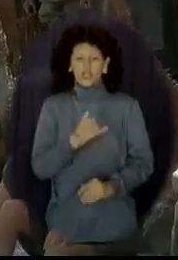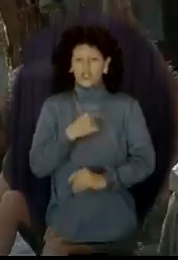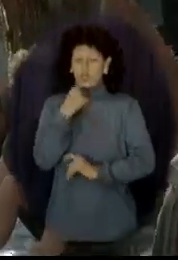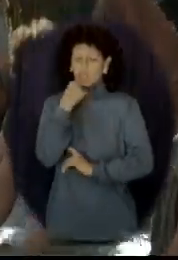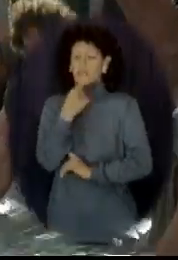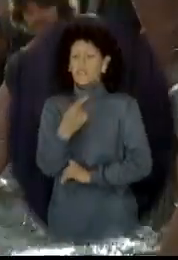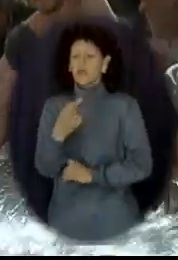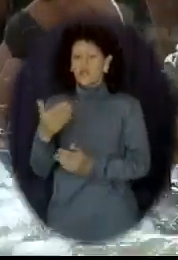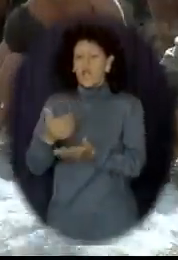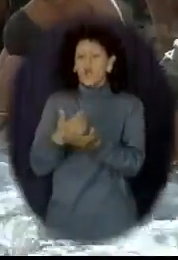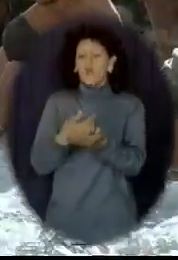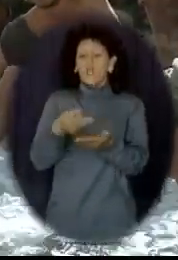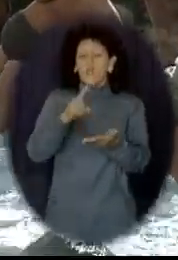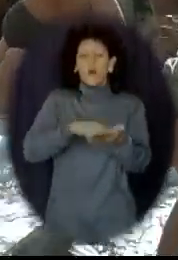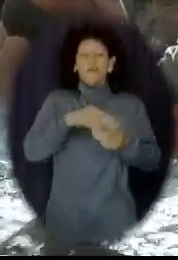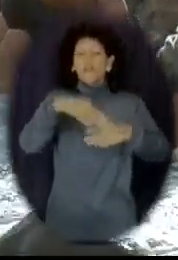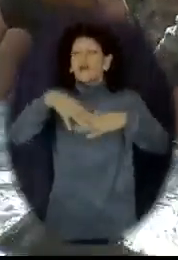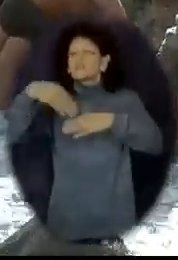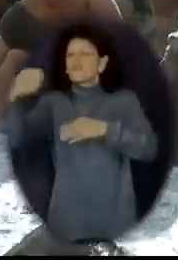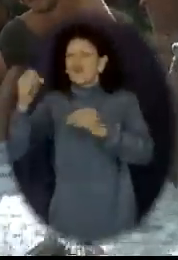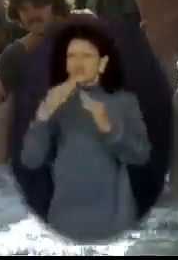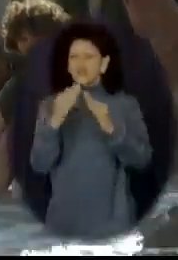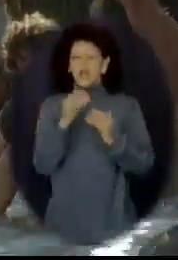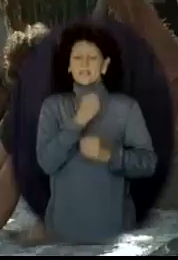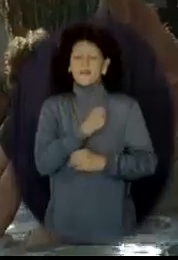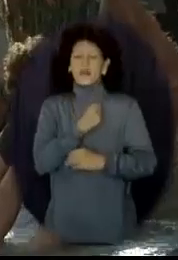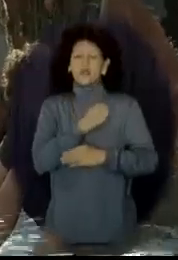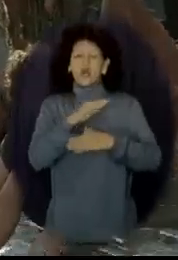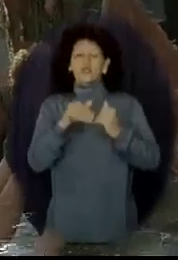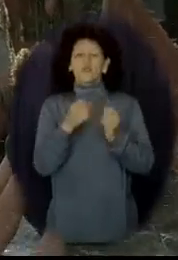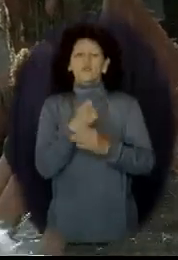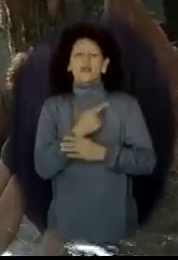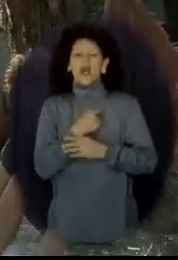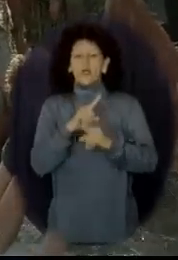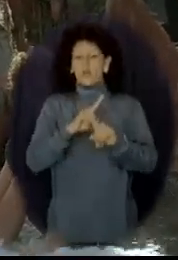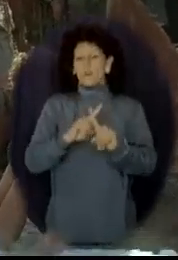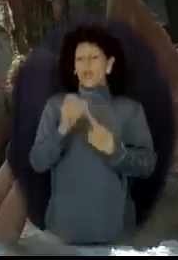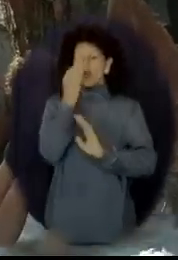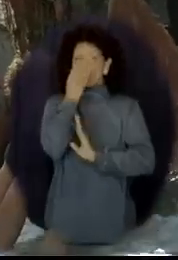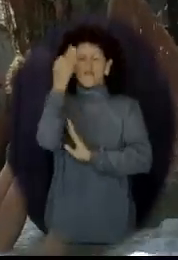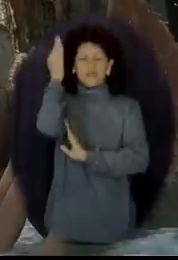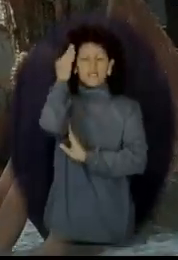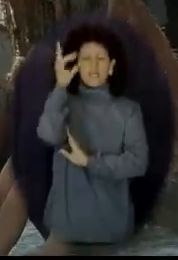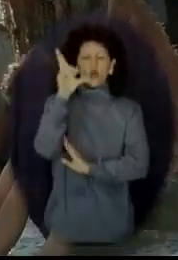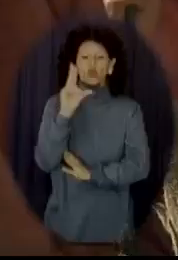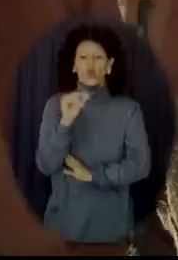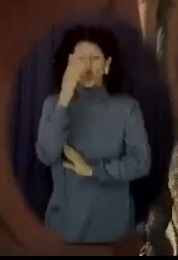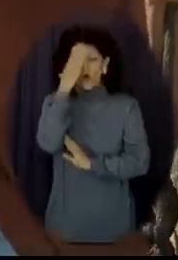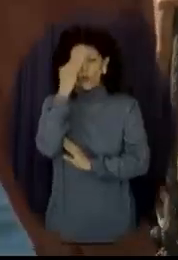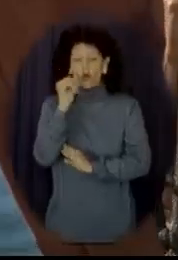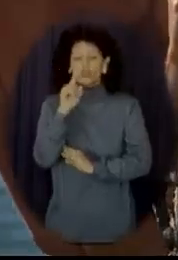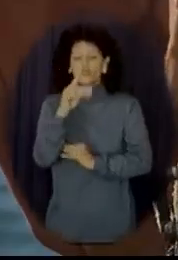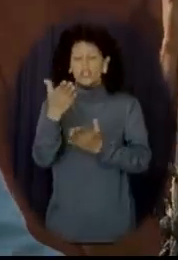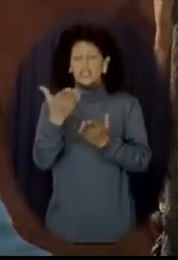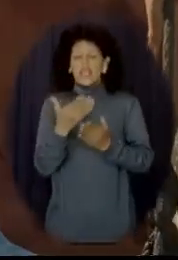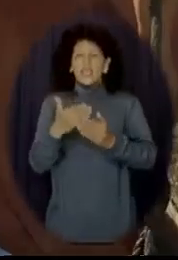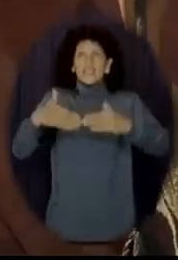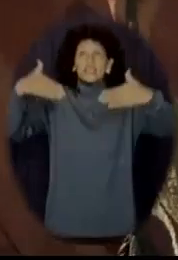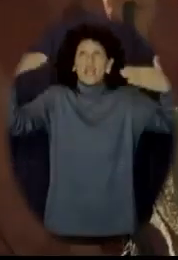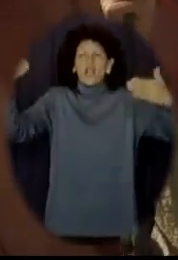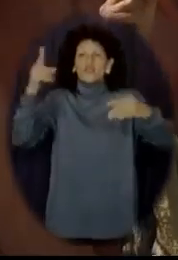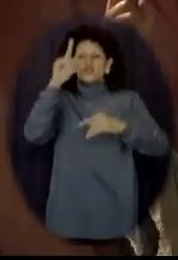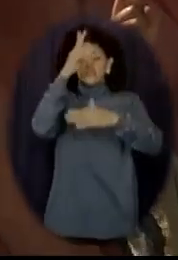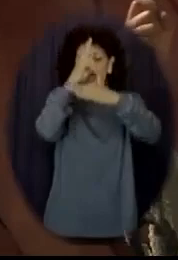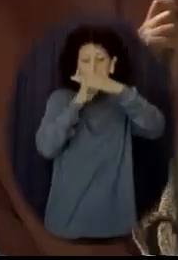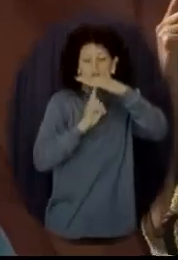digo que el cobrador de impuestos volvió a su casa perdonado, pero aquel no. Porque el que se engrandece